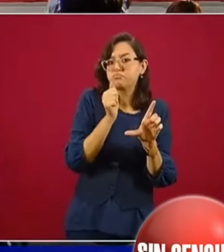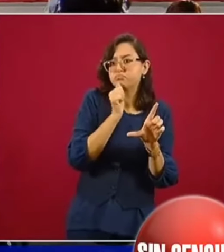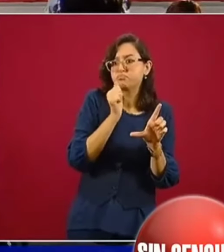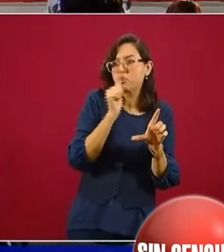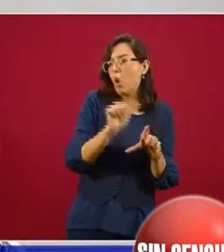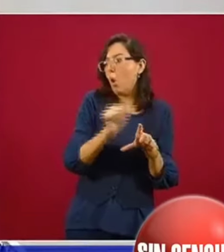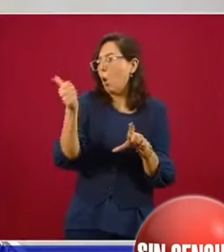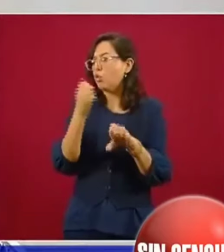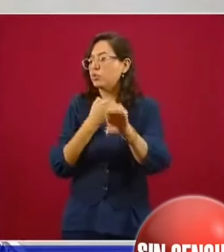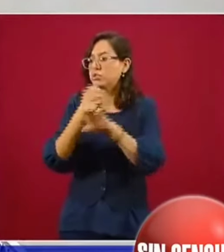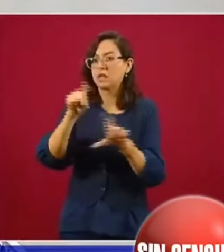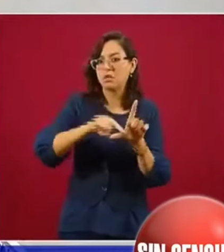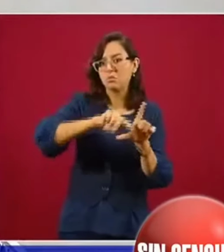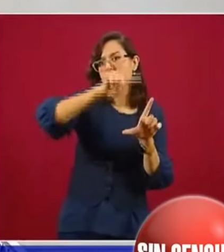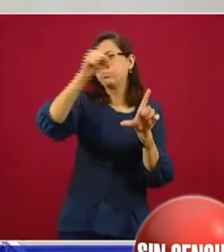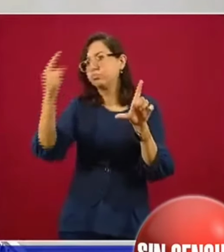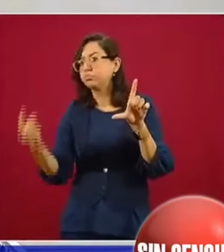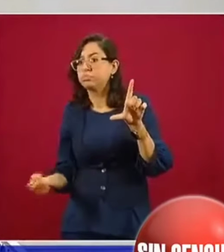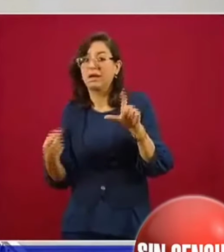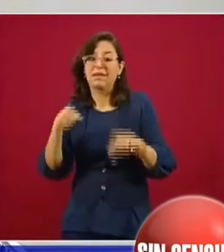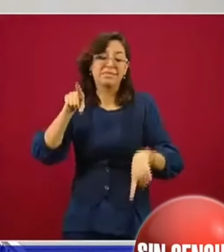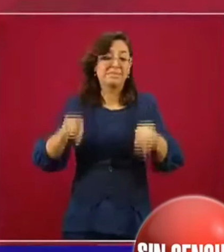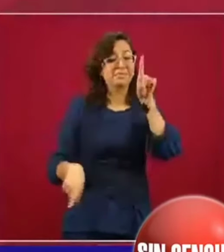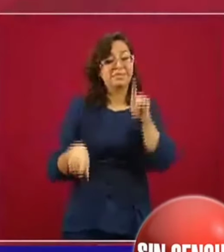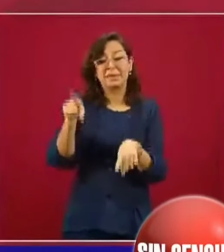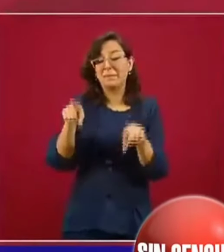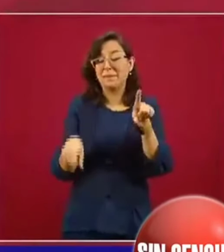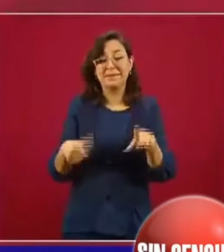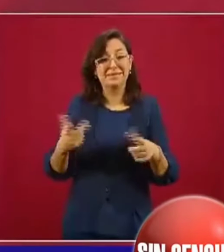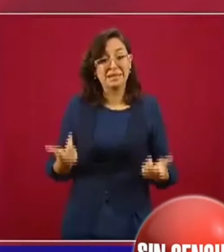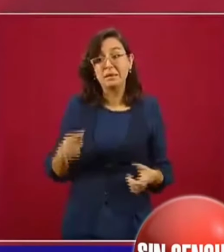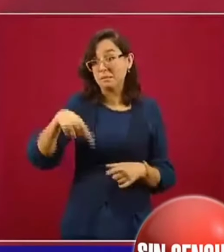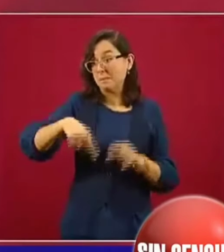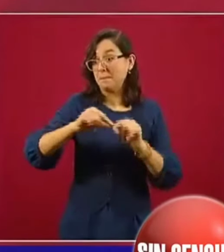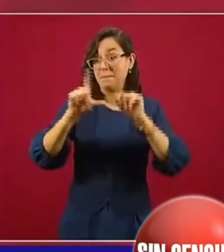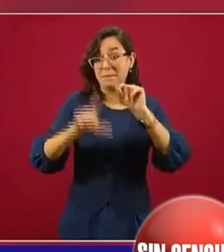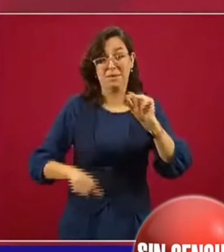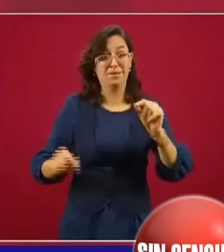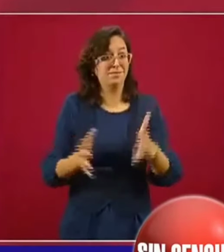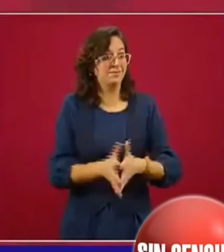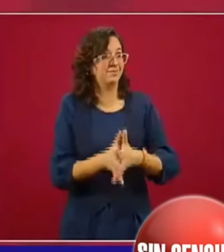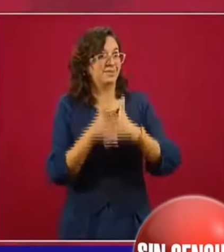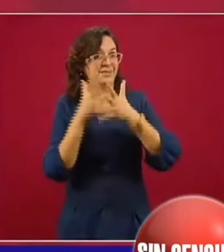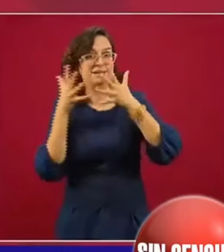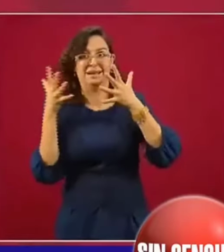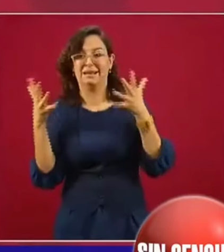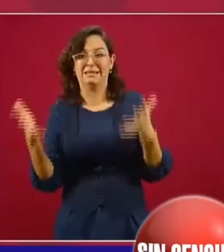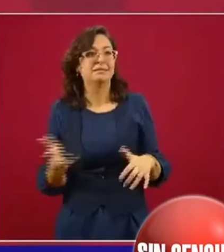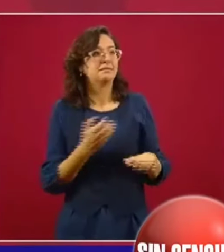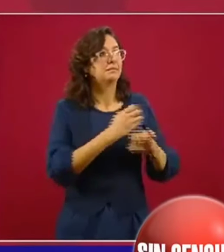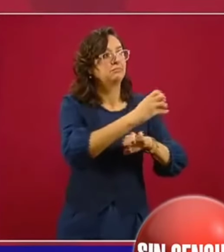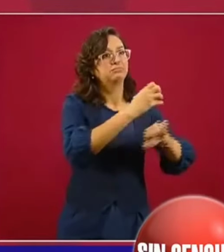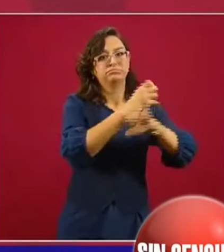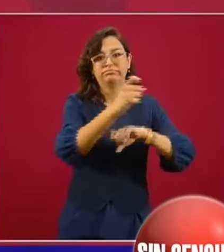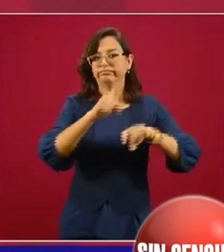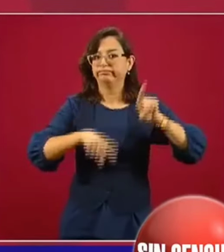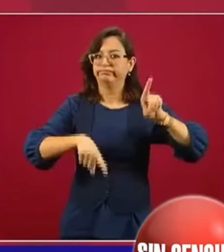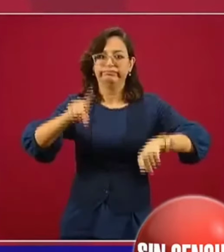generalmente hacemos curvas para las ciudades de grande y mediano y en algunas de pequeño tamaño, y el criterio